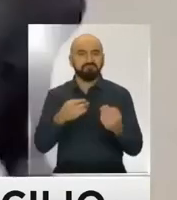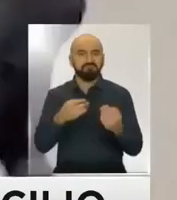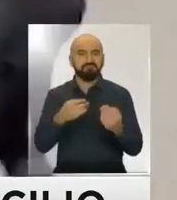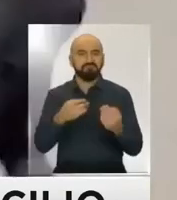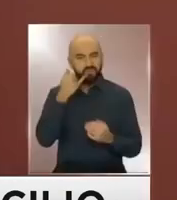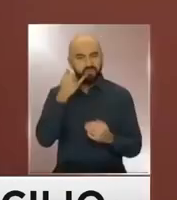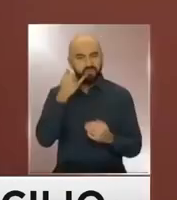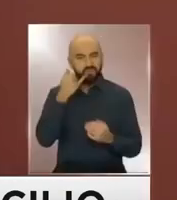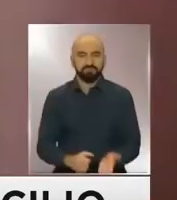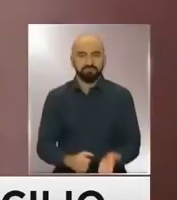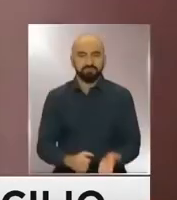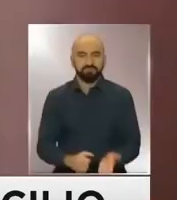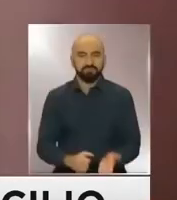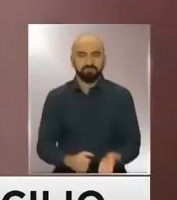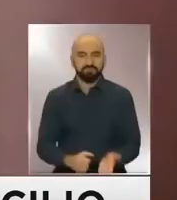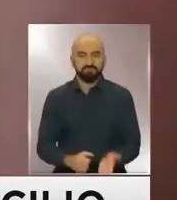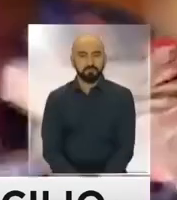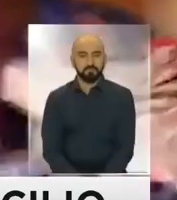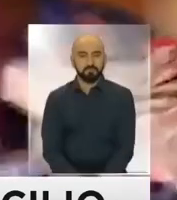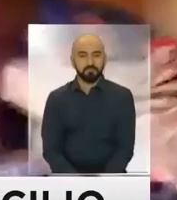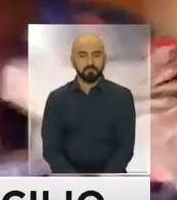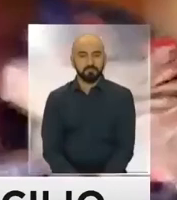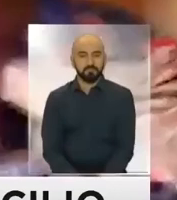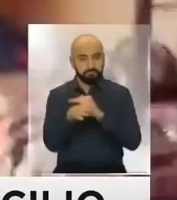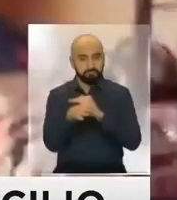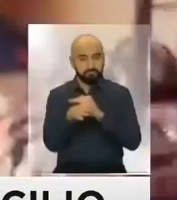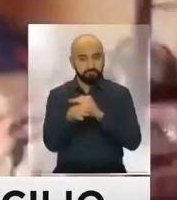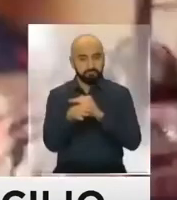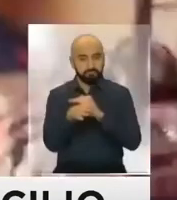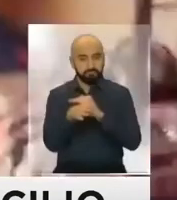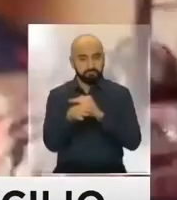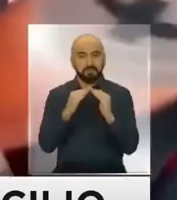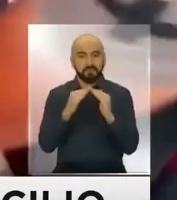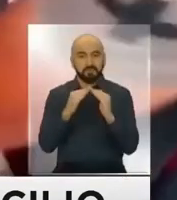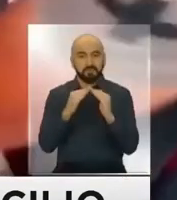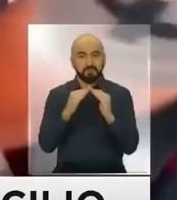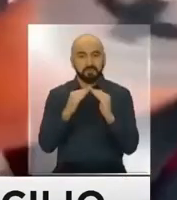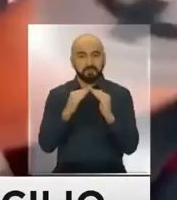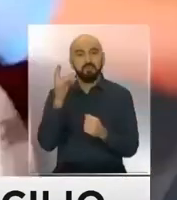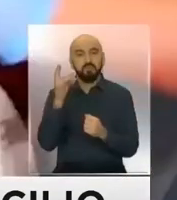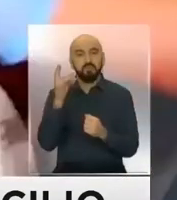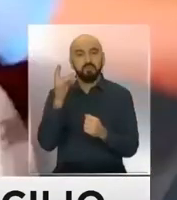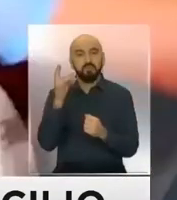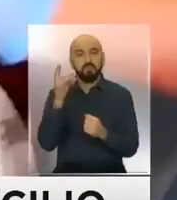Al ingresar a su casa, carabineros encontró marihuana, LSD y dinero en efectivo.